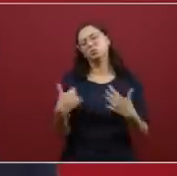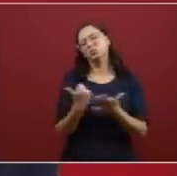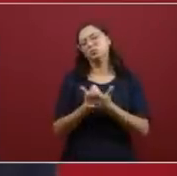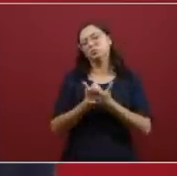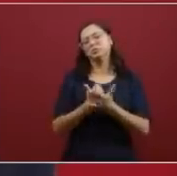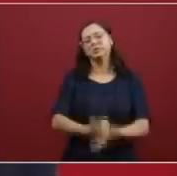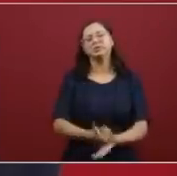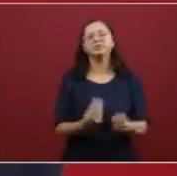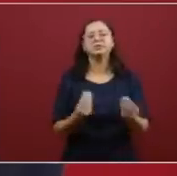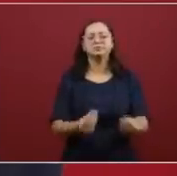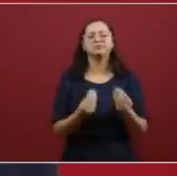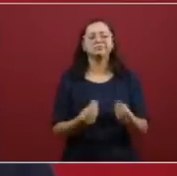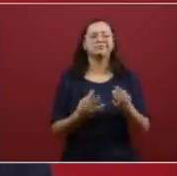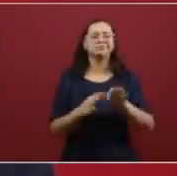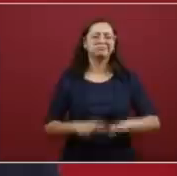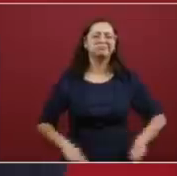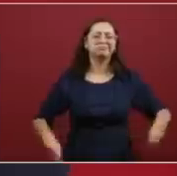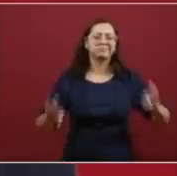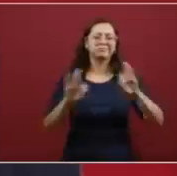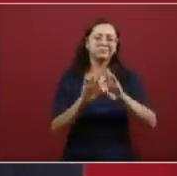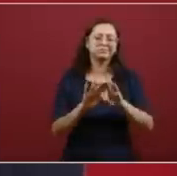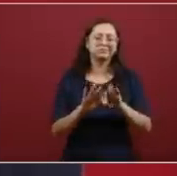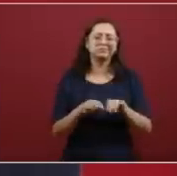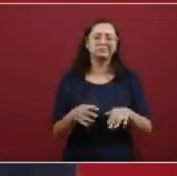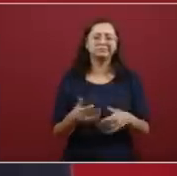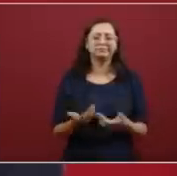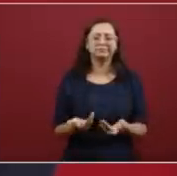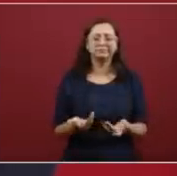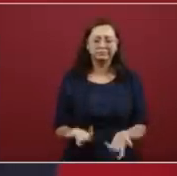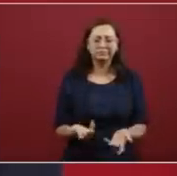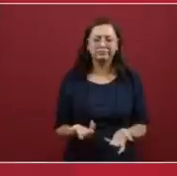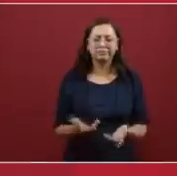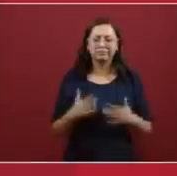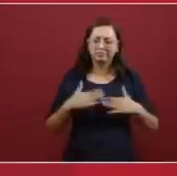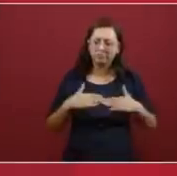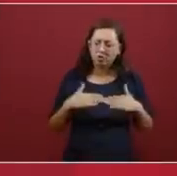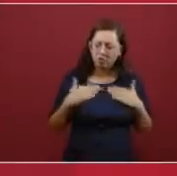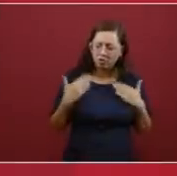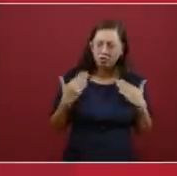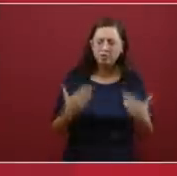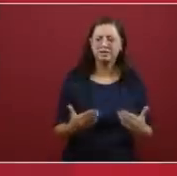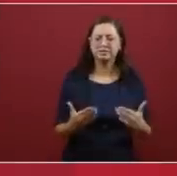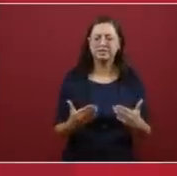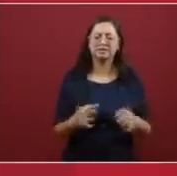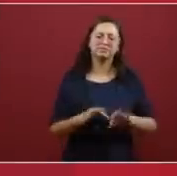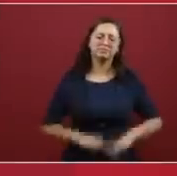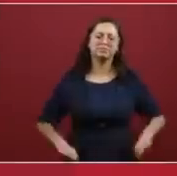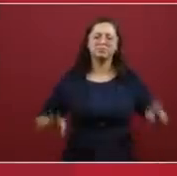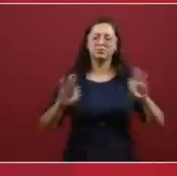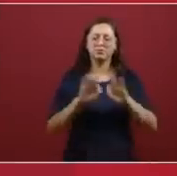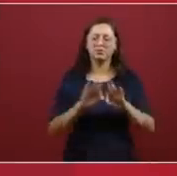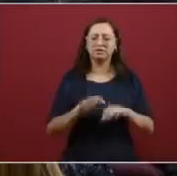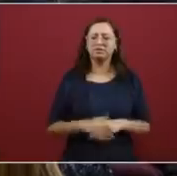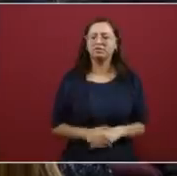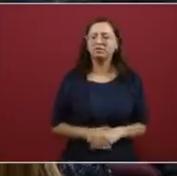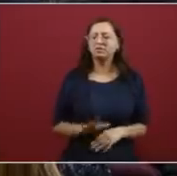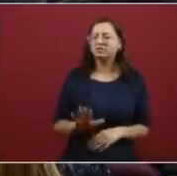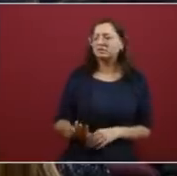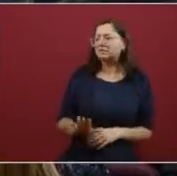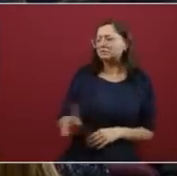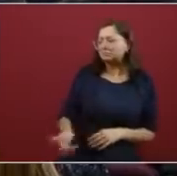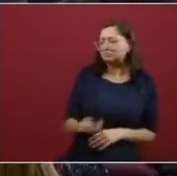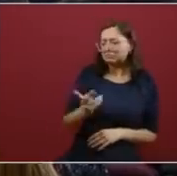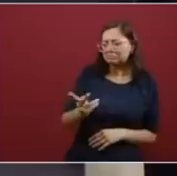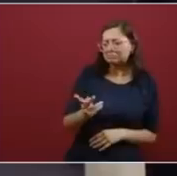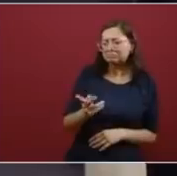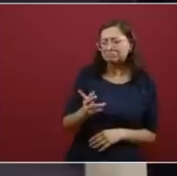eso nos importa, por eso en ese la sentido, confianza es muy importante. En ese sentido, iba mi otra pregunta,